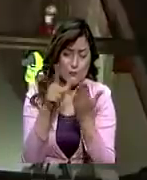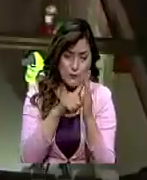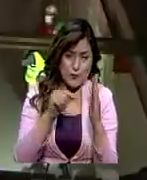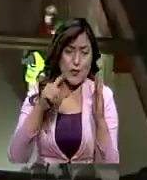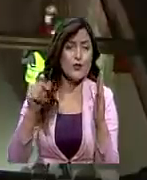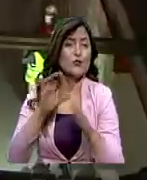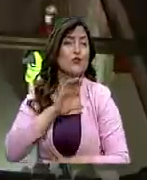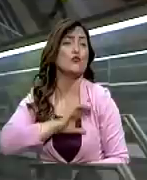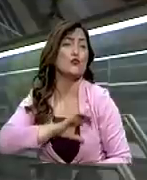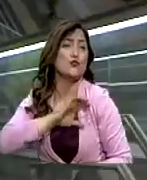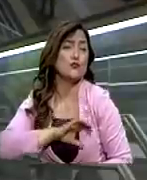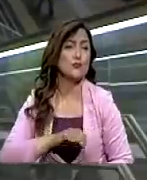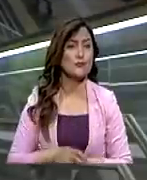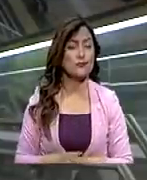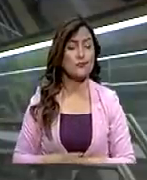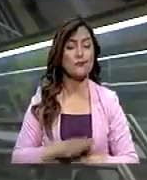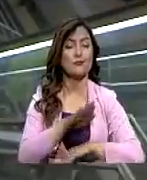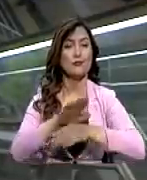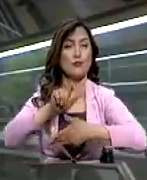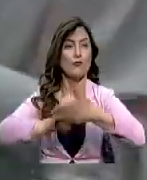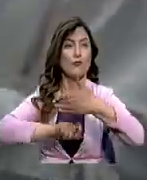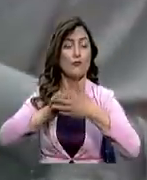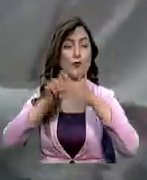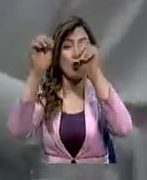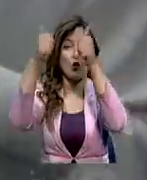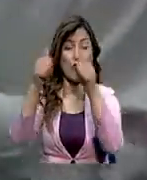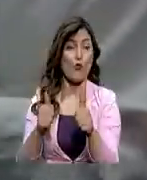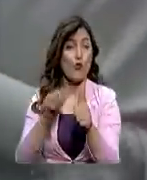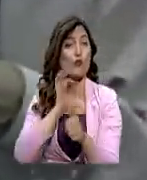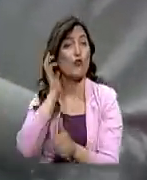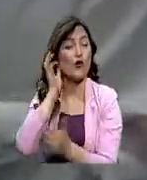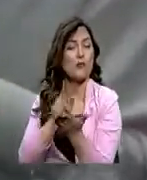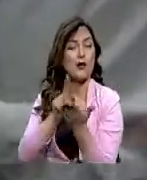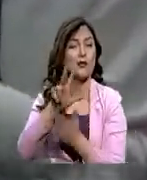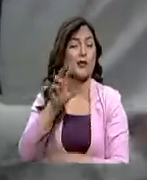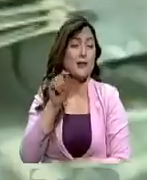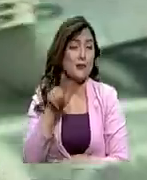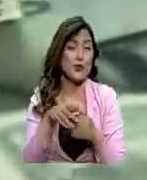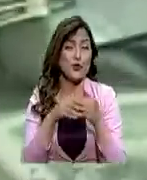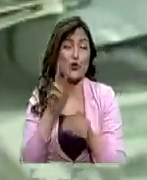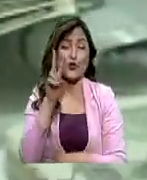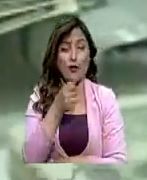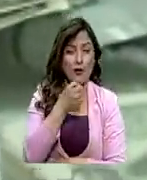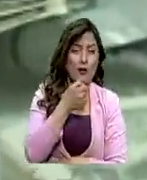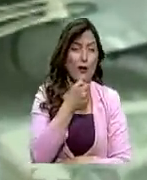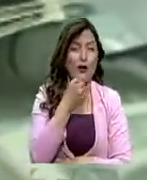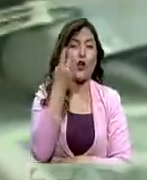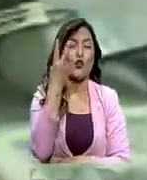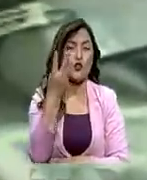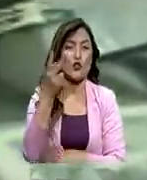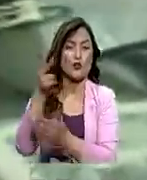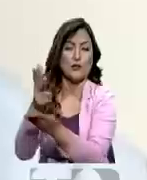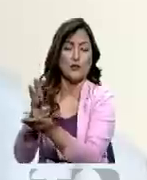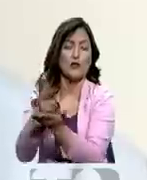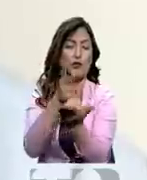municipales. Asimismo, menciona, por ejemplo, la contratación de una artista a la cual se le pagó $30.000 por 2 presentaciones en 2 estaciones